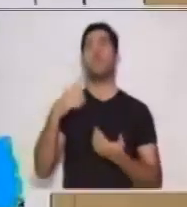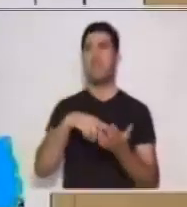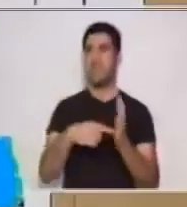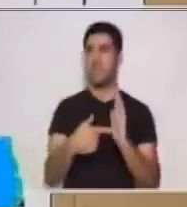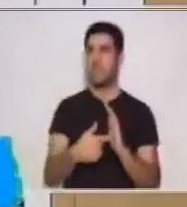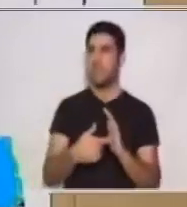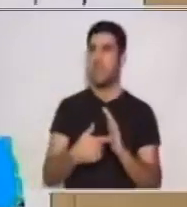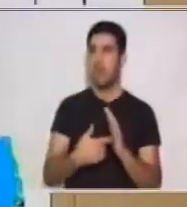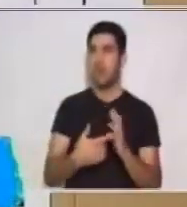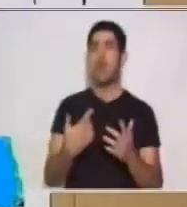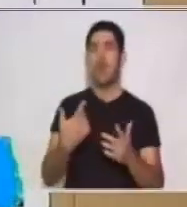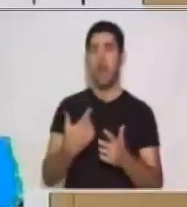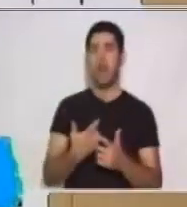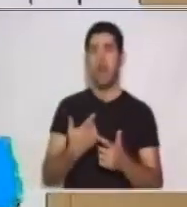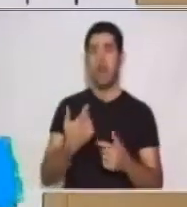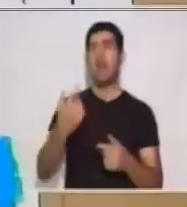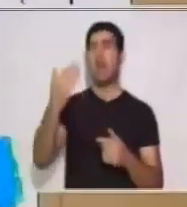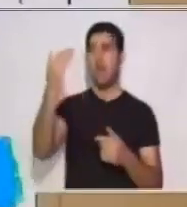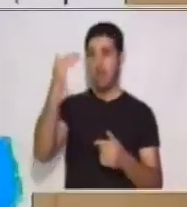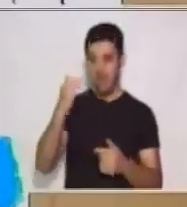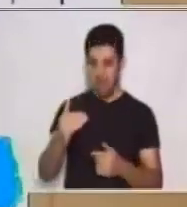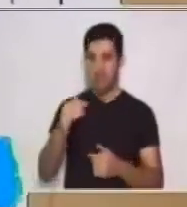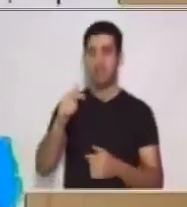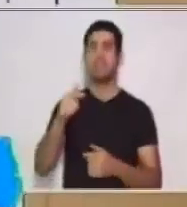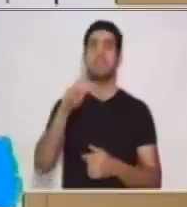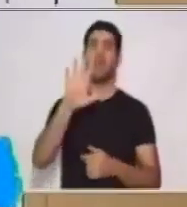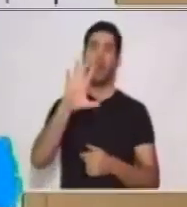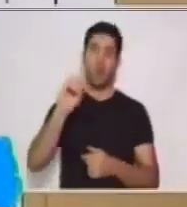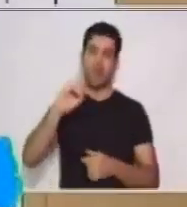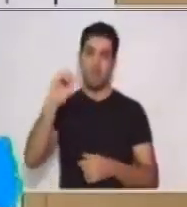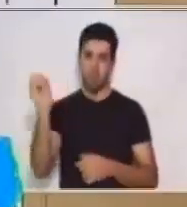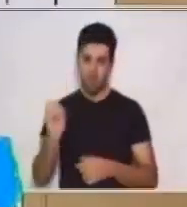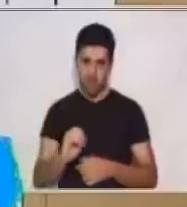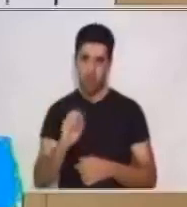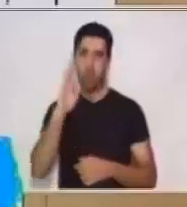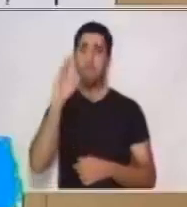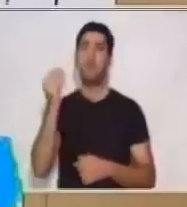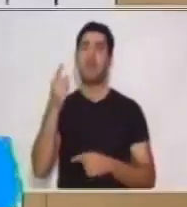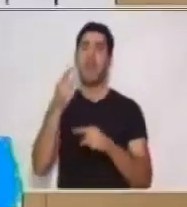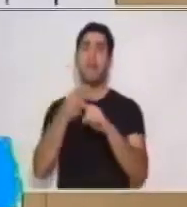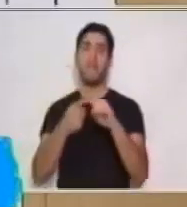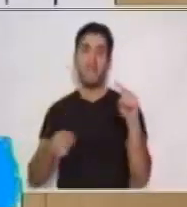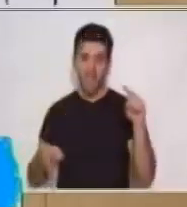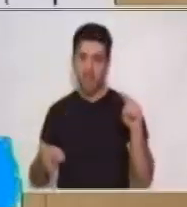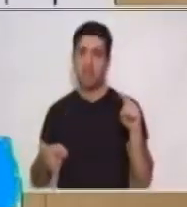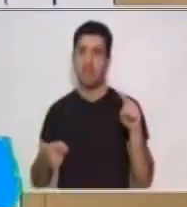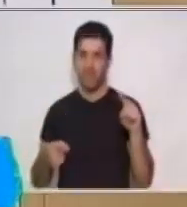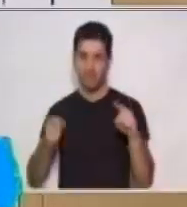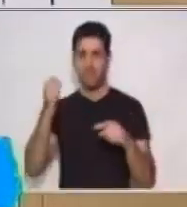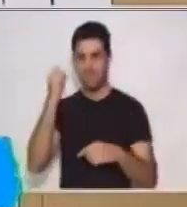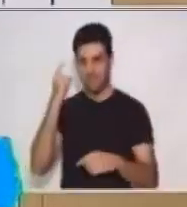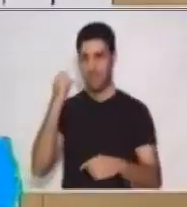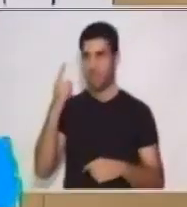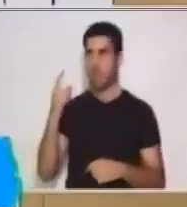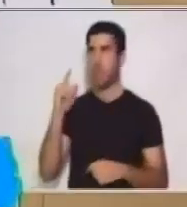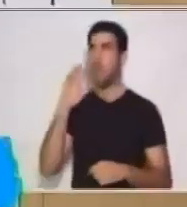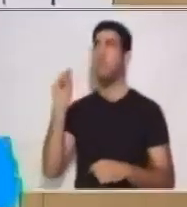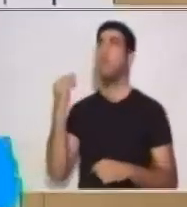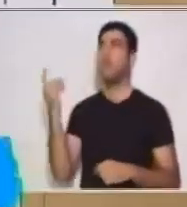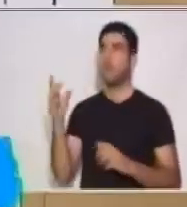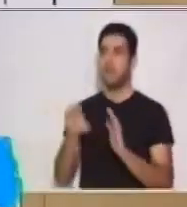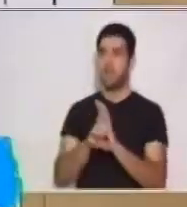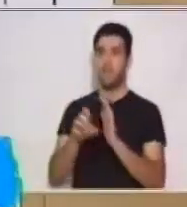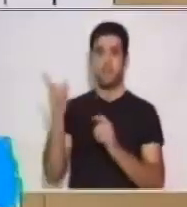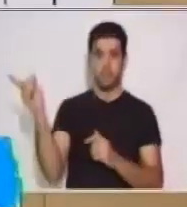0.5, lo tengo en decimales, lo que tengo es un 50%, porque este decimal lo multiplico por 100